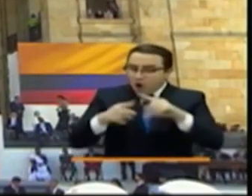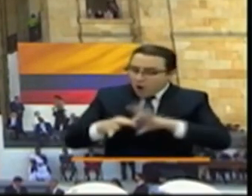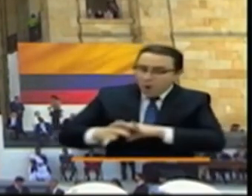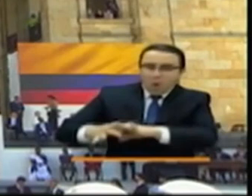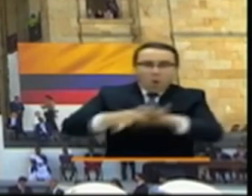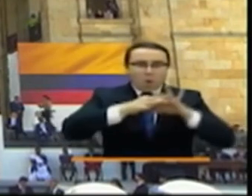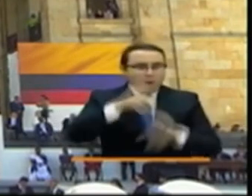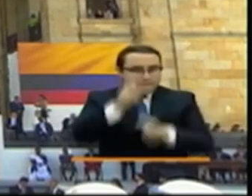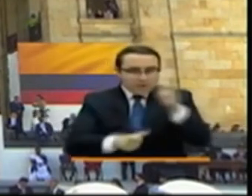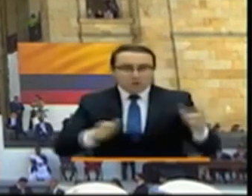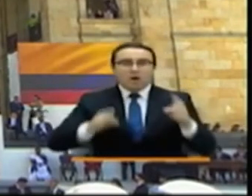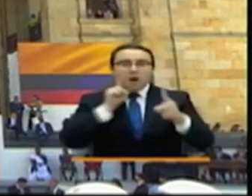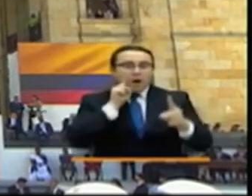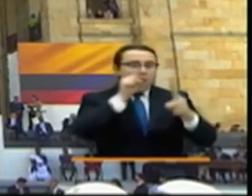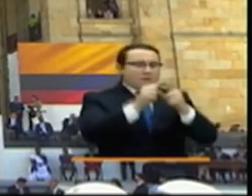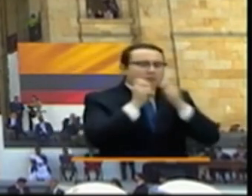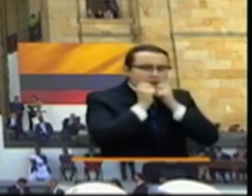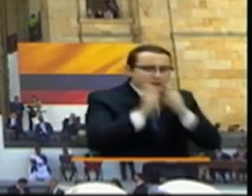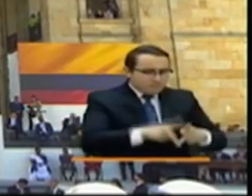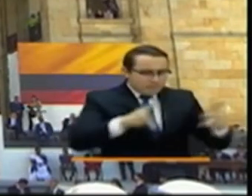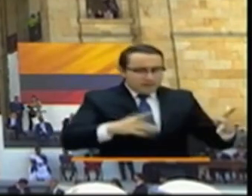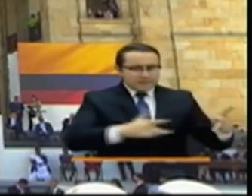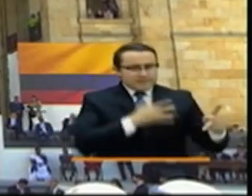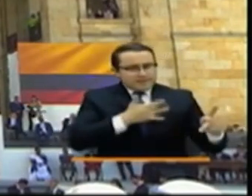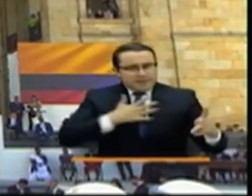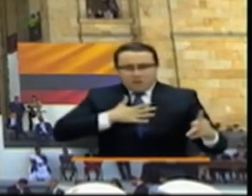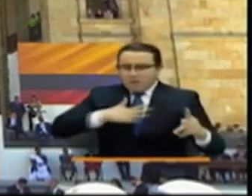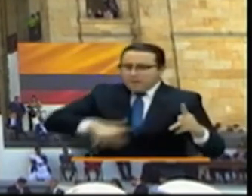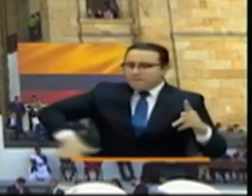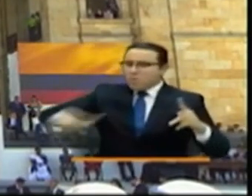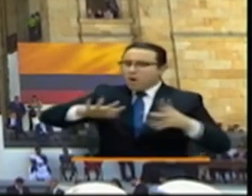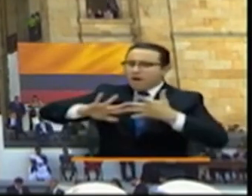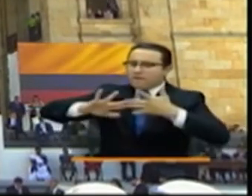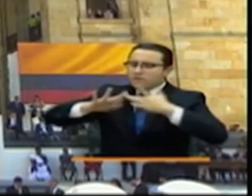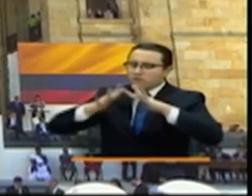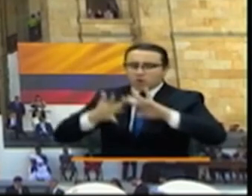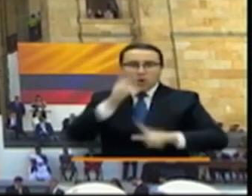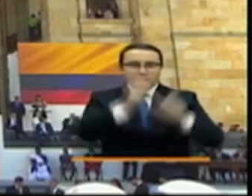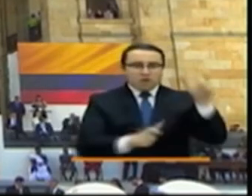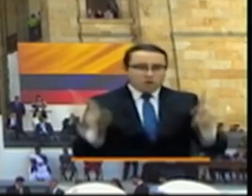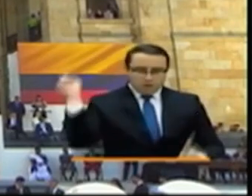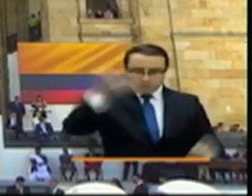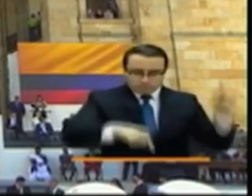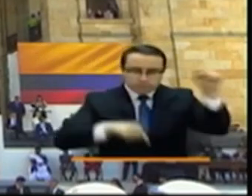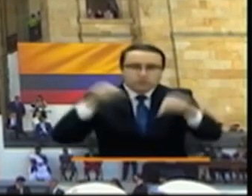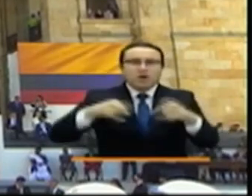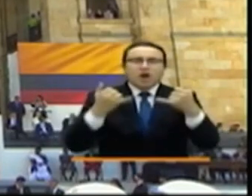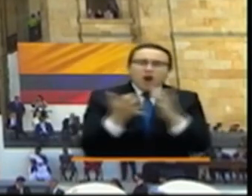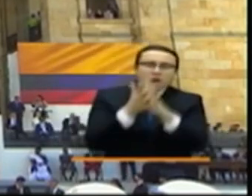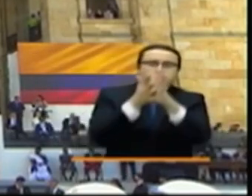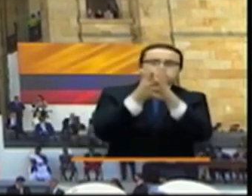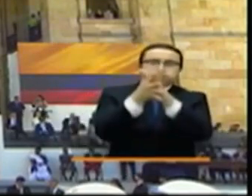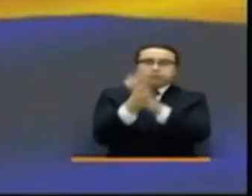humanidad, sintiendo el dolor de mi pueblo, de mi gente aquí, este mensaje de luz y